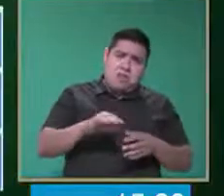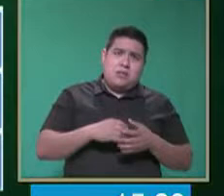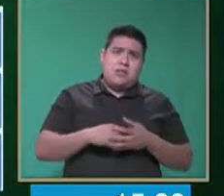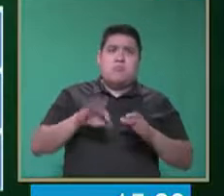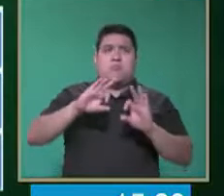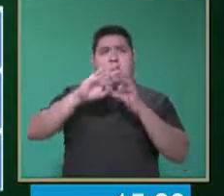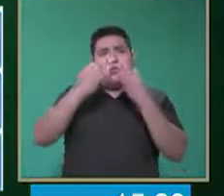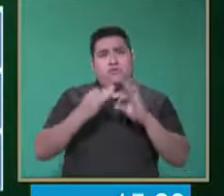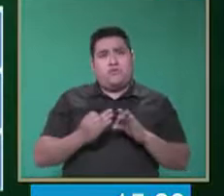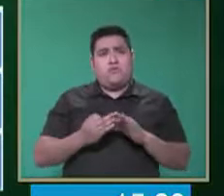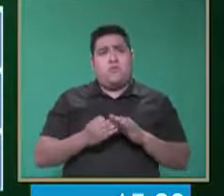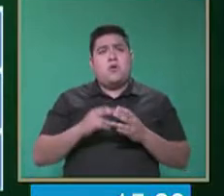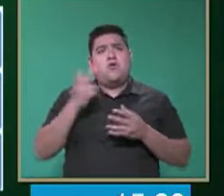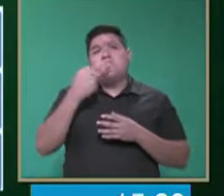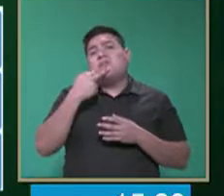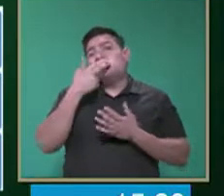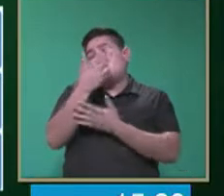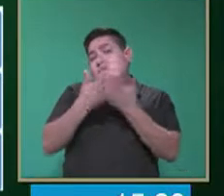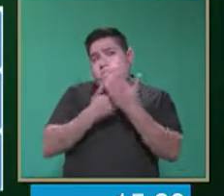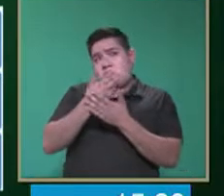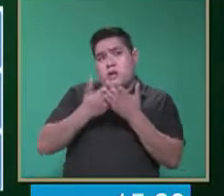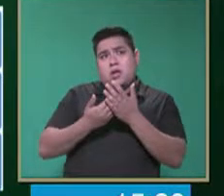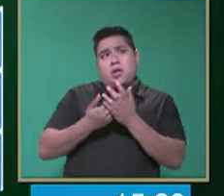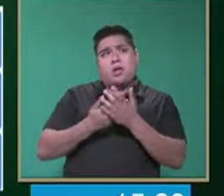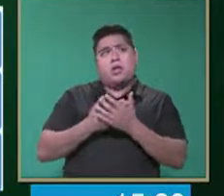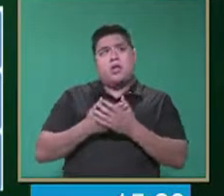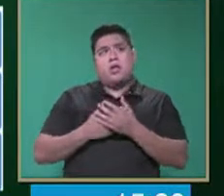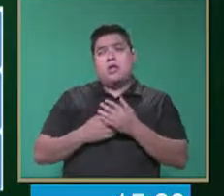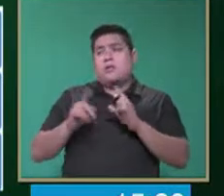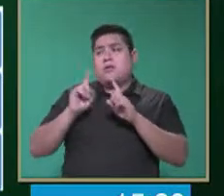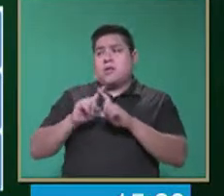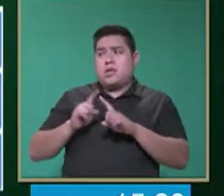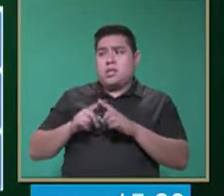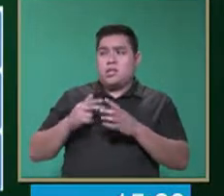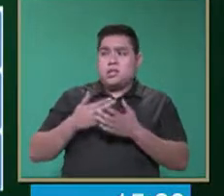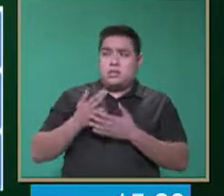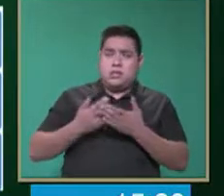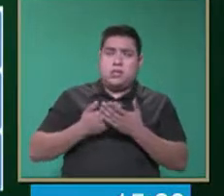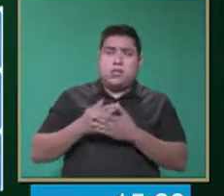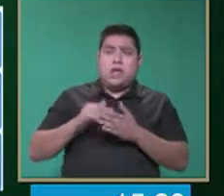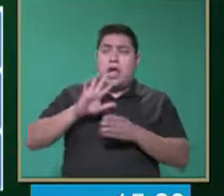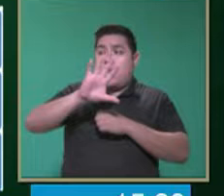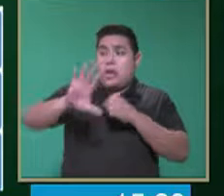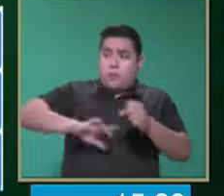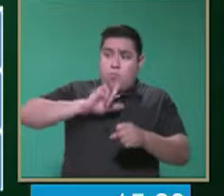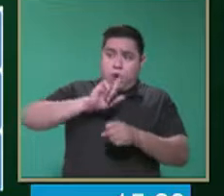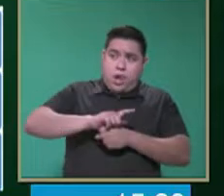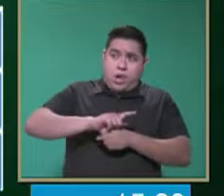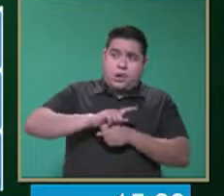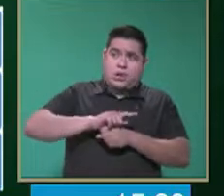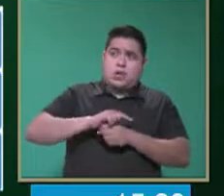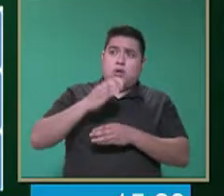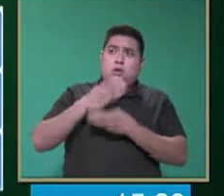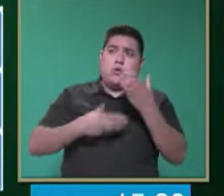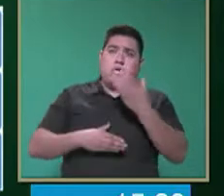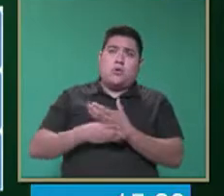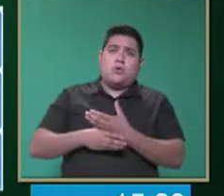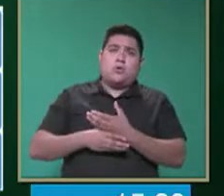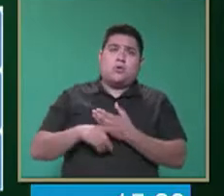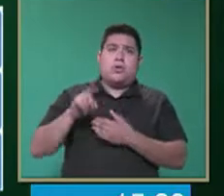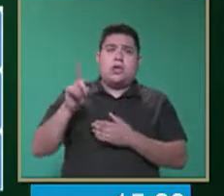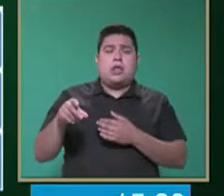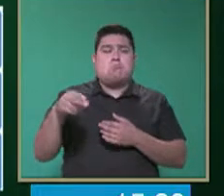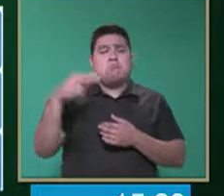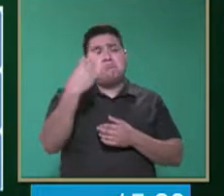con imágenes, varias láminas. Podemos poner animales, podemos poner cosas y que él vaya